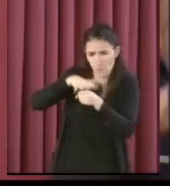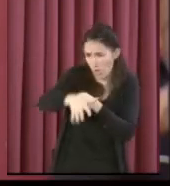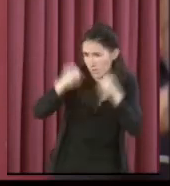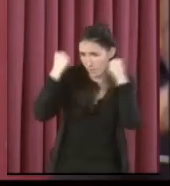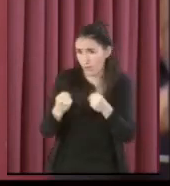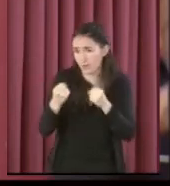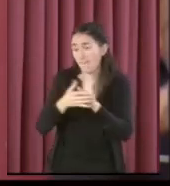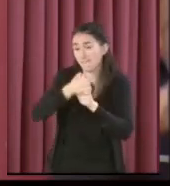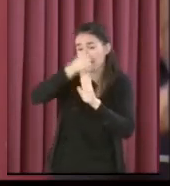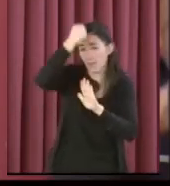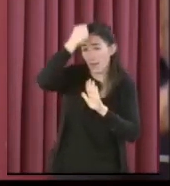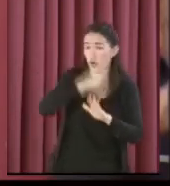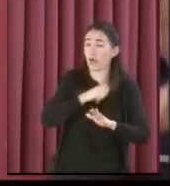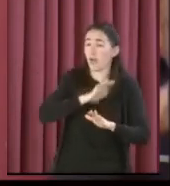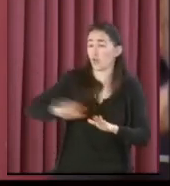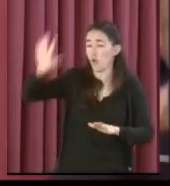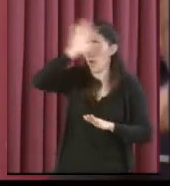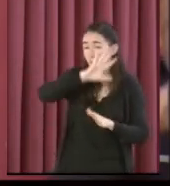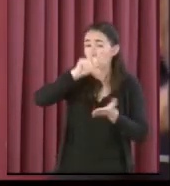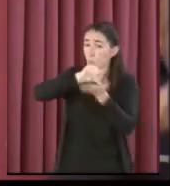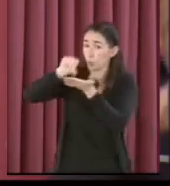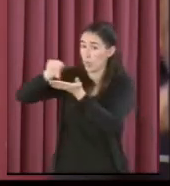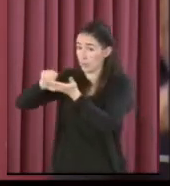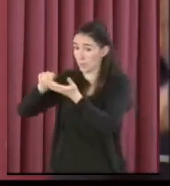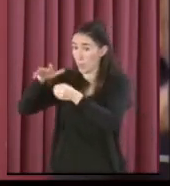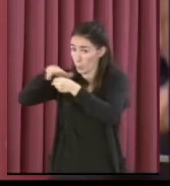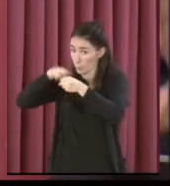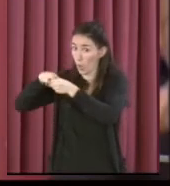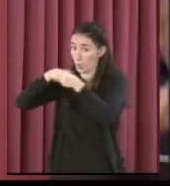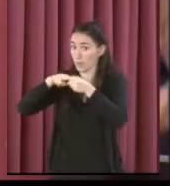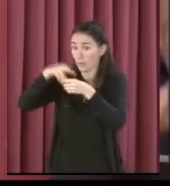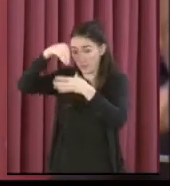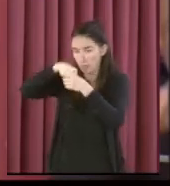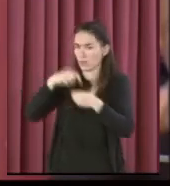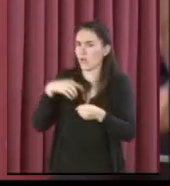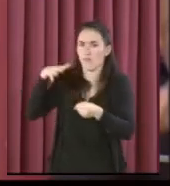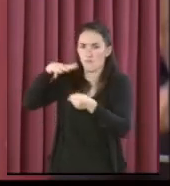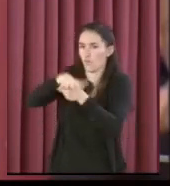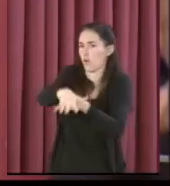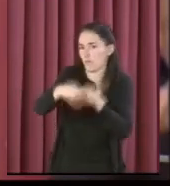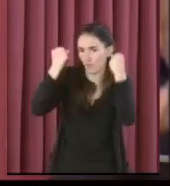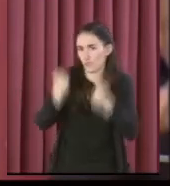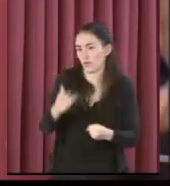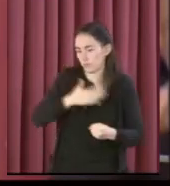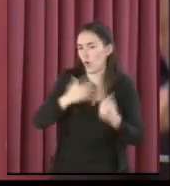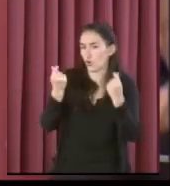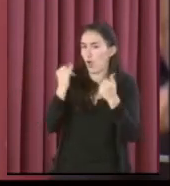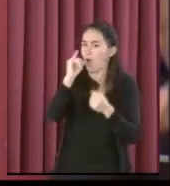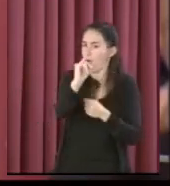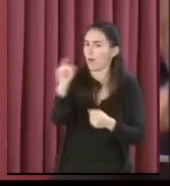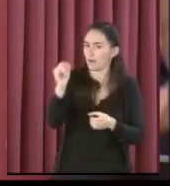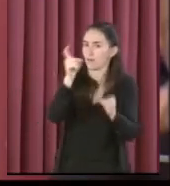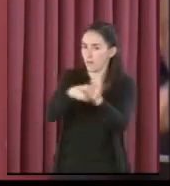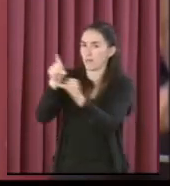de Municipios y Provincias, desde su Junta de Gobierno, el Consejo Territorial y tres comisiones sectoriales en las que Logroño está